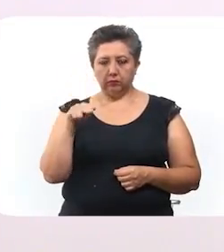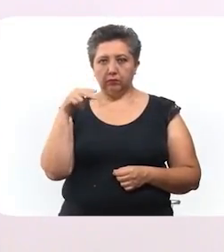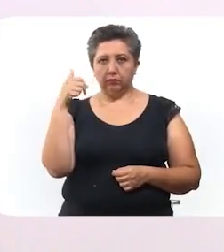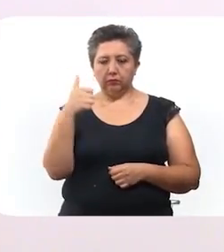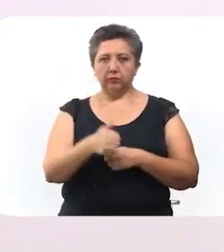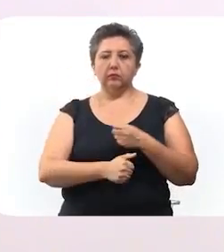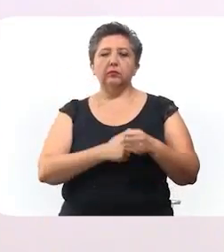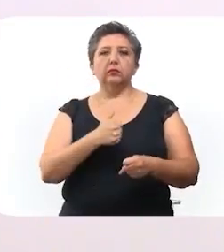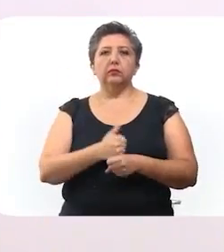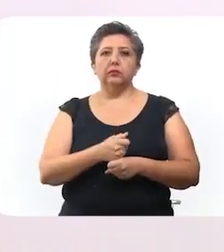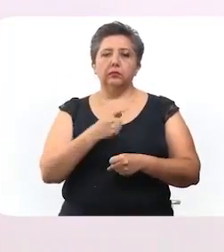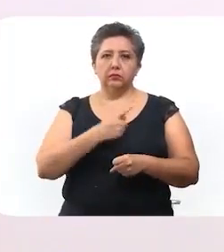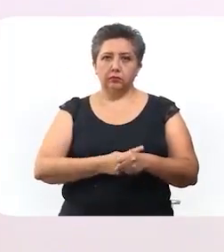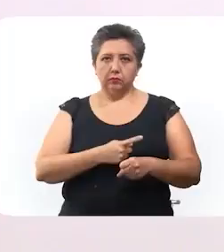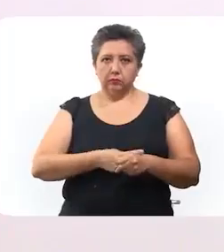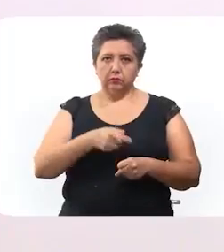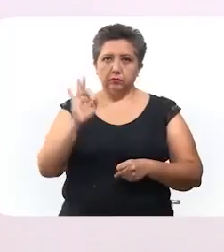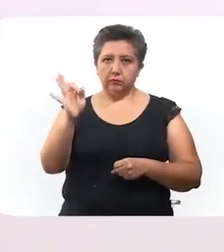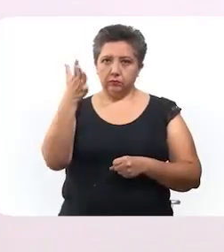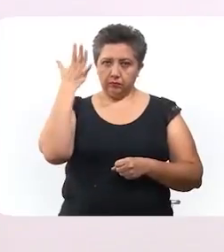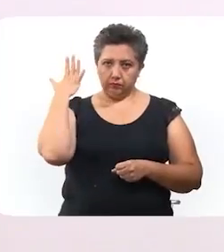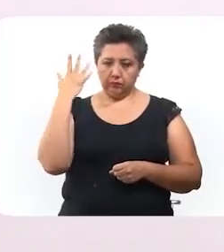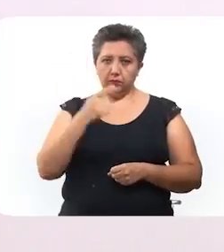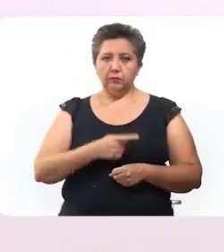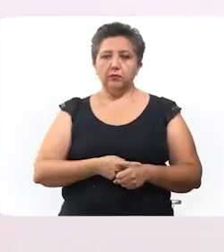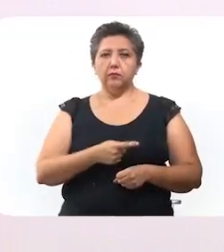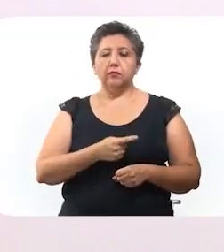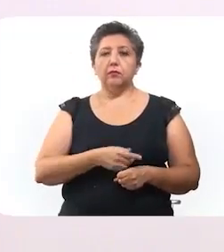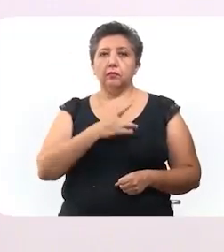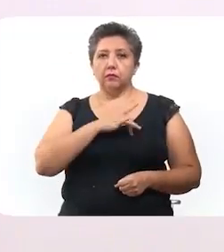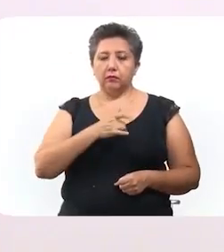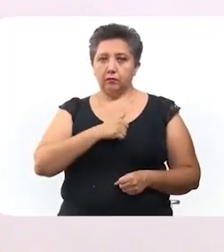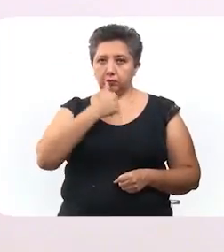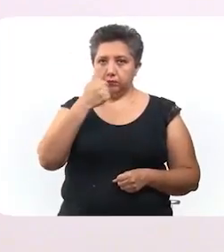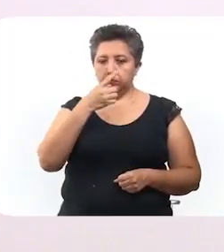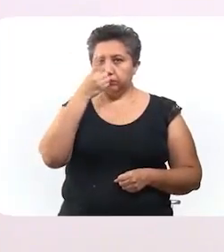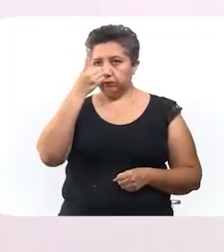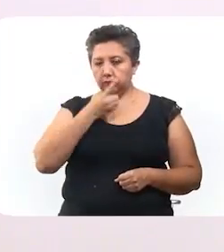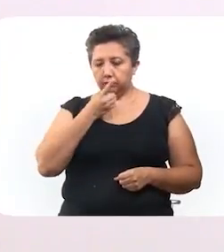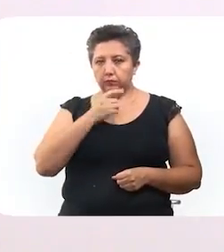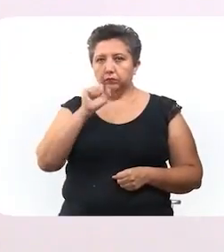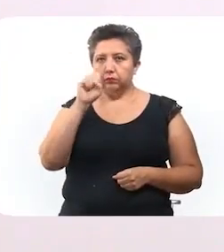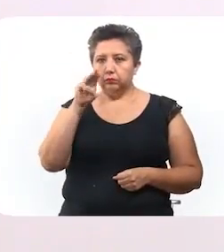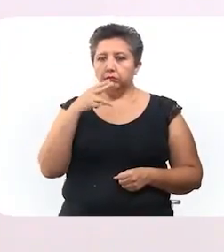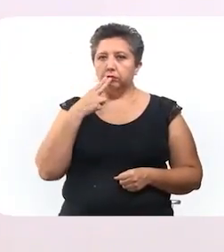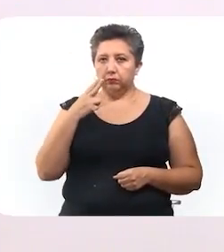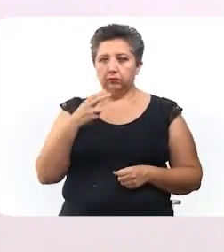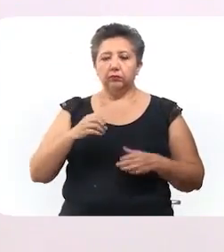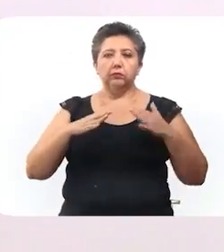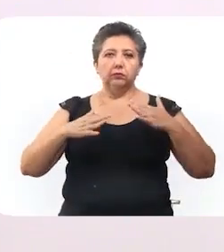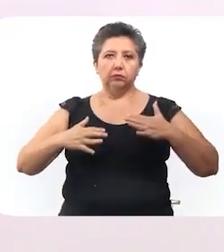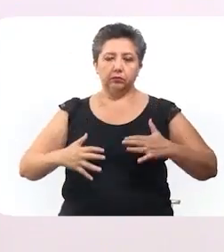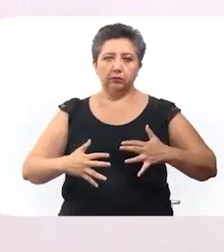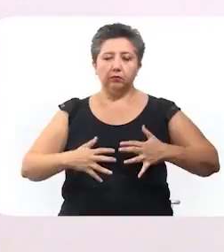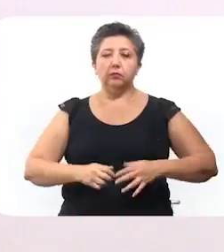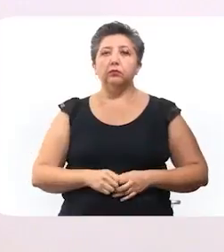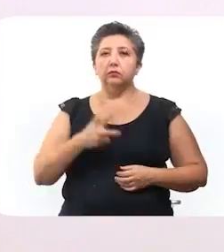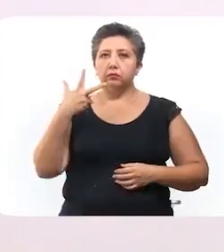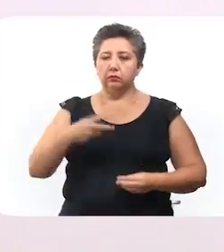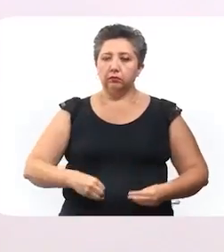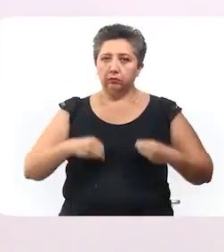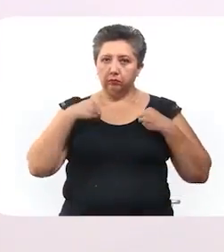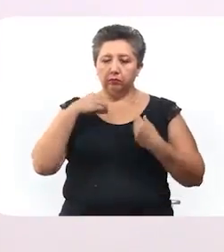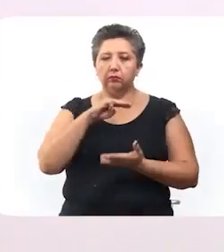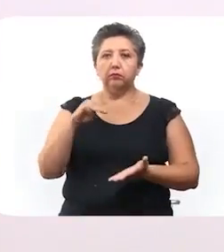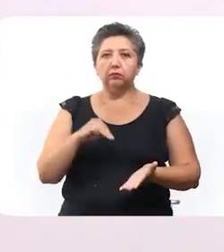86 años. Sus principales enfermedades fueron hipertensión arterial, diabetes, asma, tabaquismo y obesidad. 8